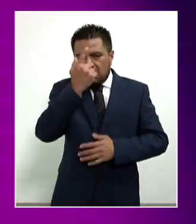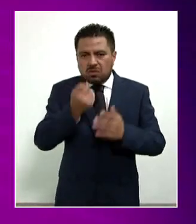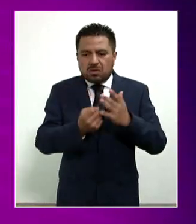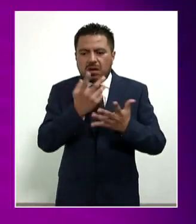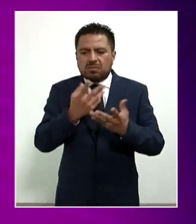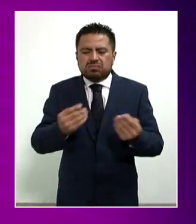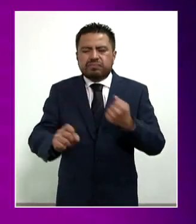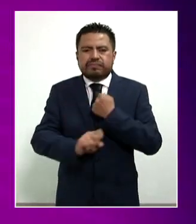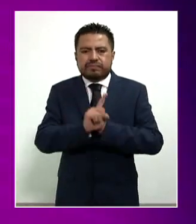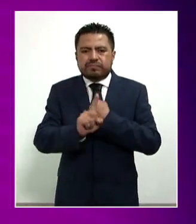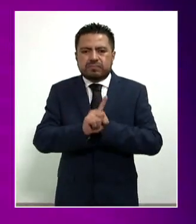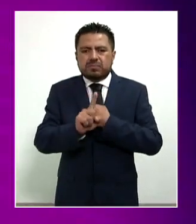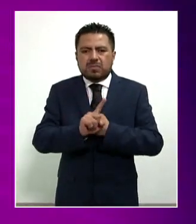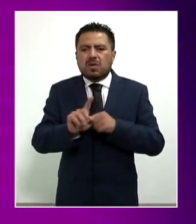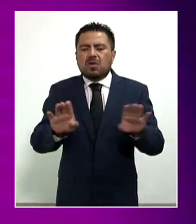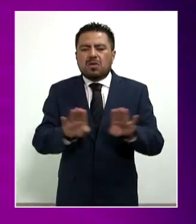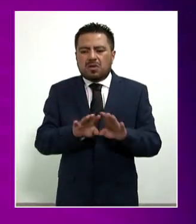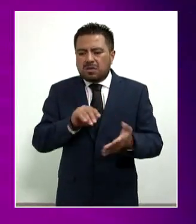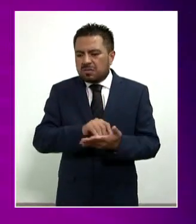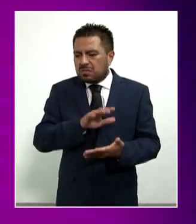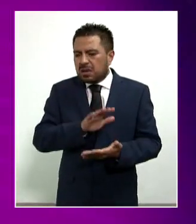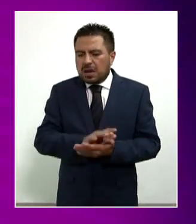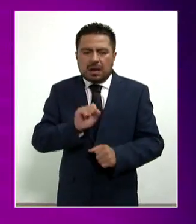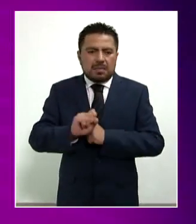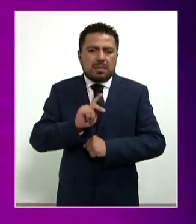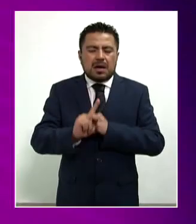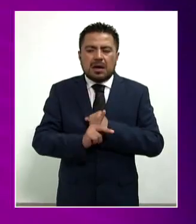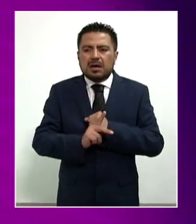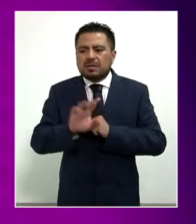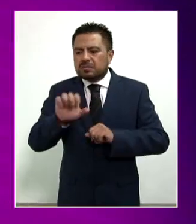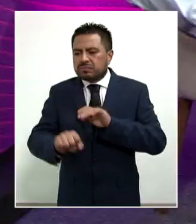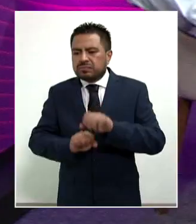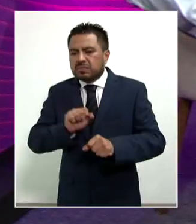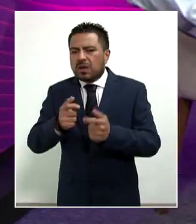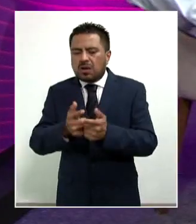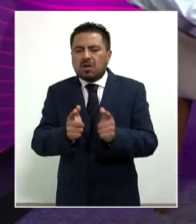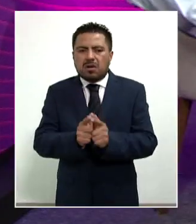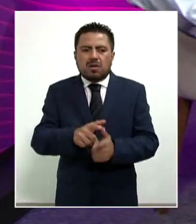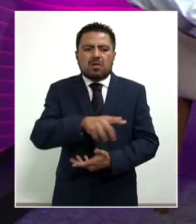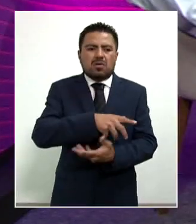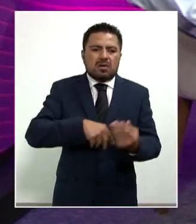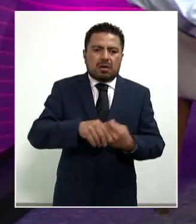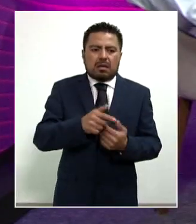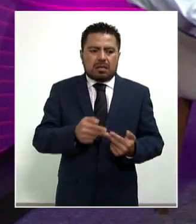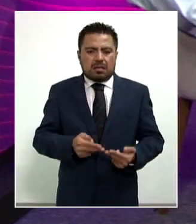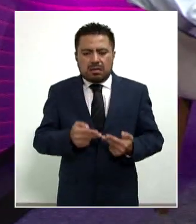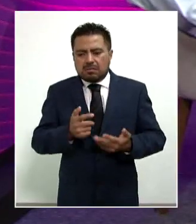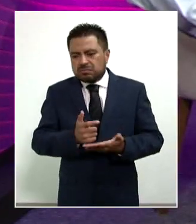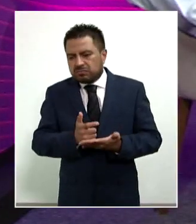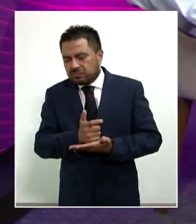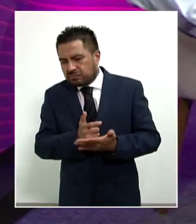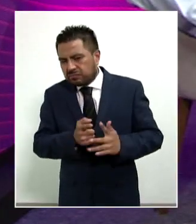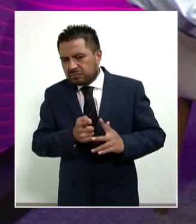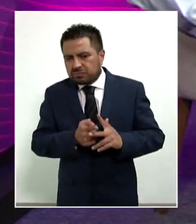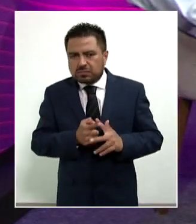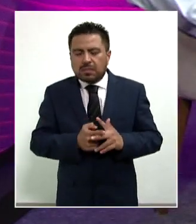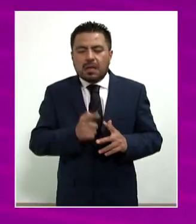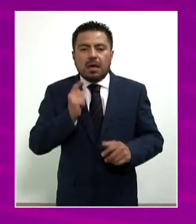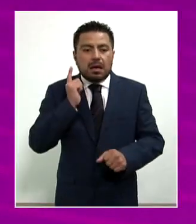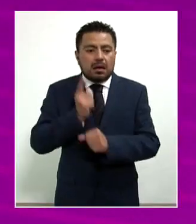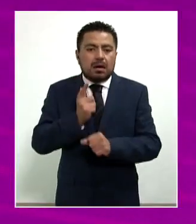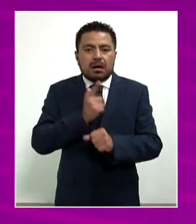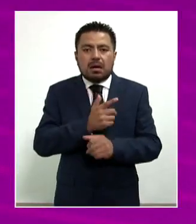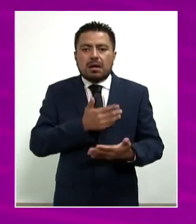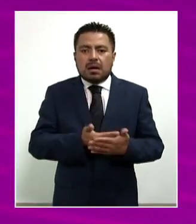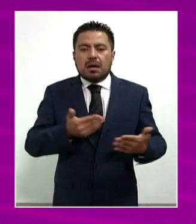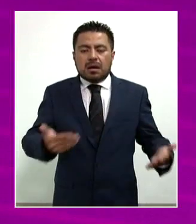muchísimos problemas de captura del Estado por ciertos grupos económicos y nos encontramos, digamos,